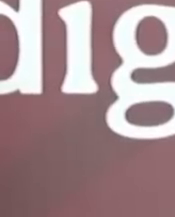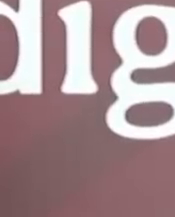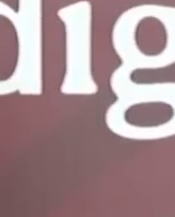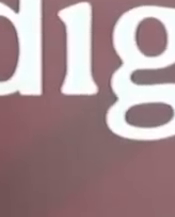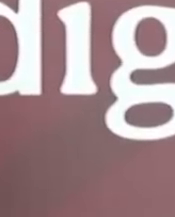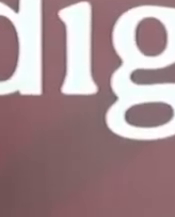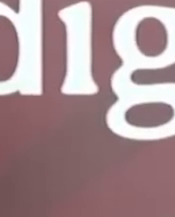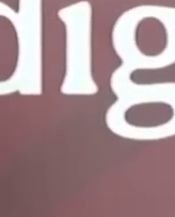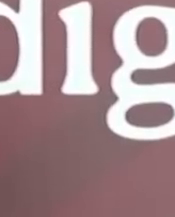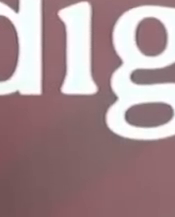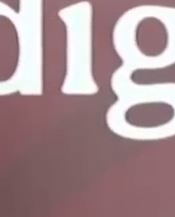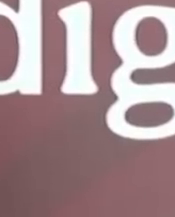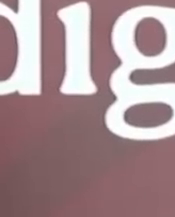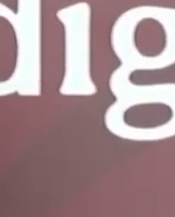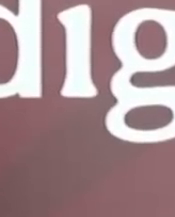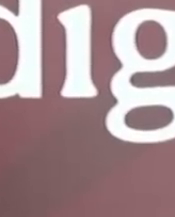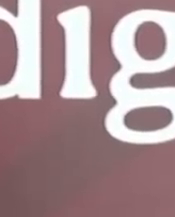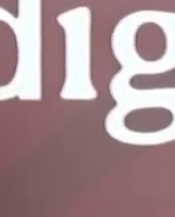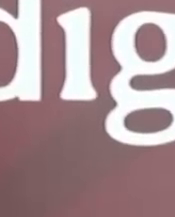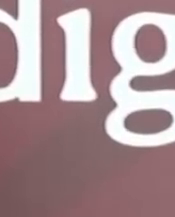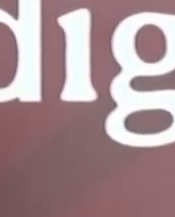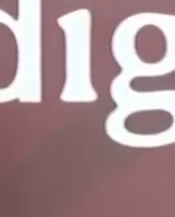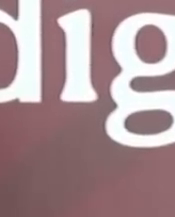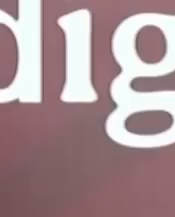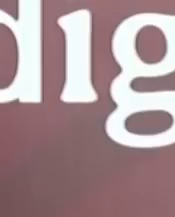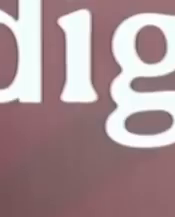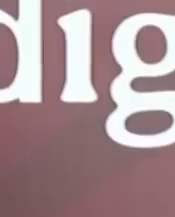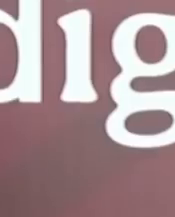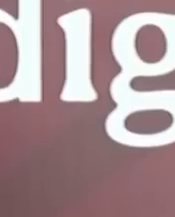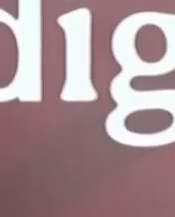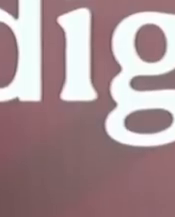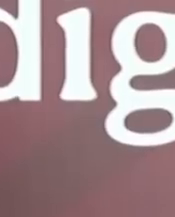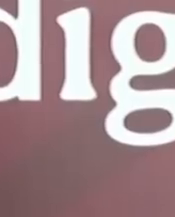Buenos días. ¿Cómo están?